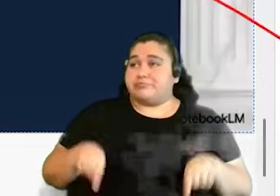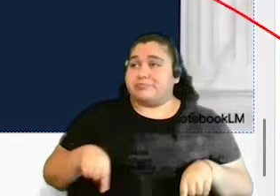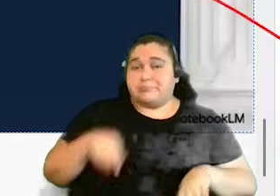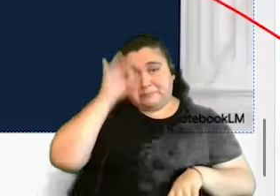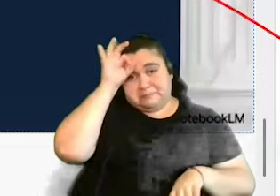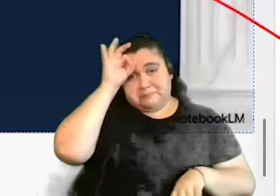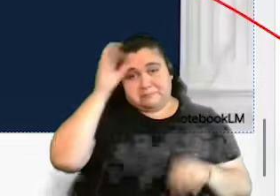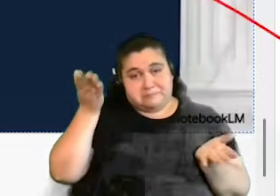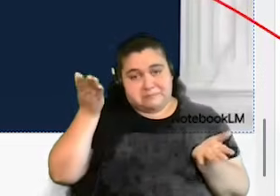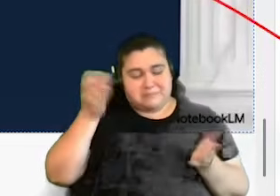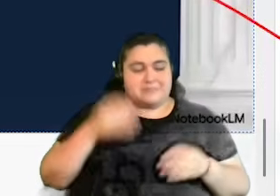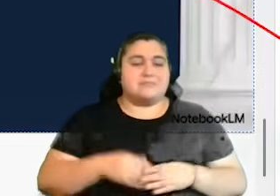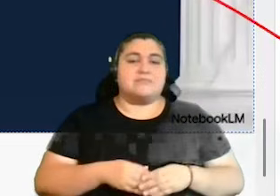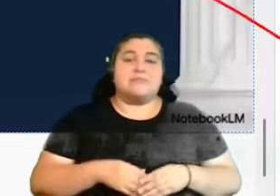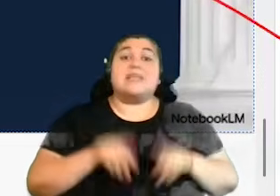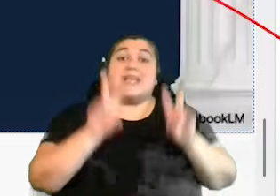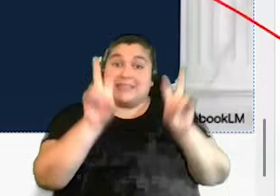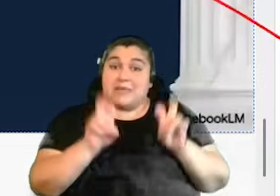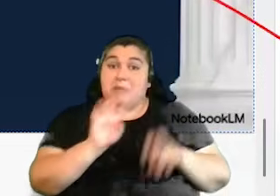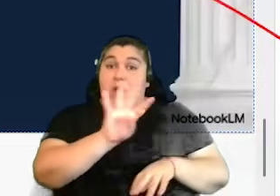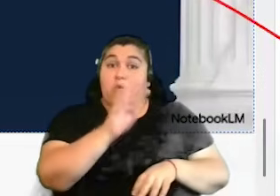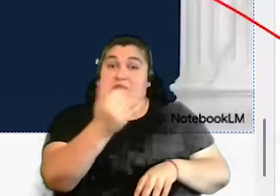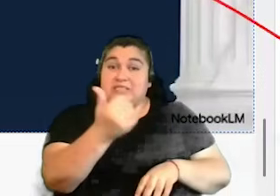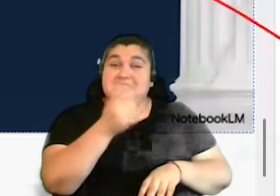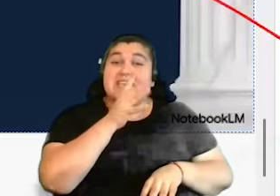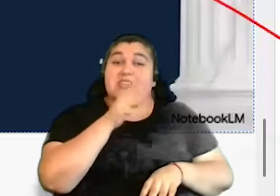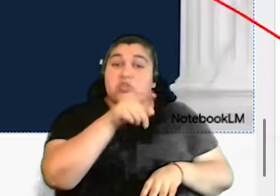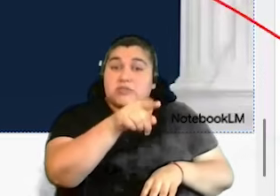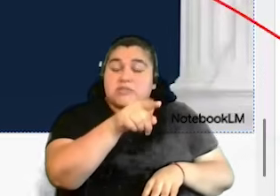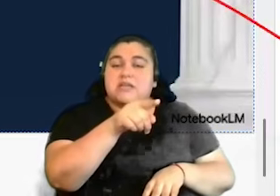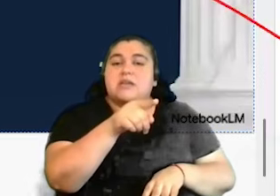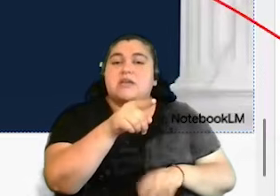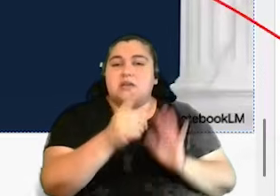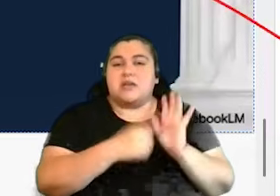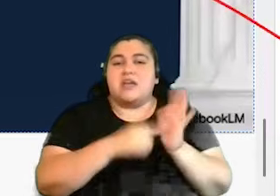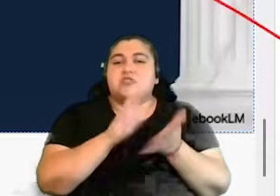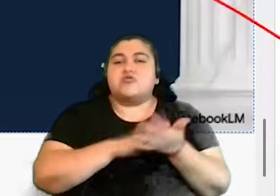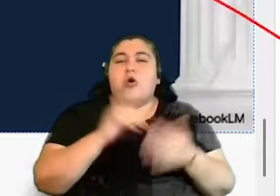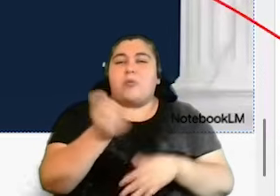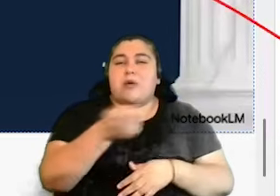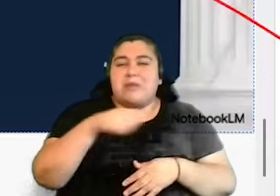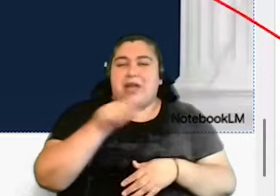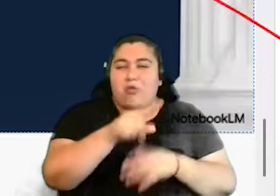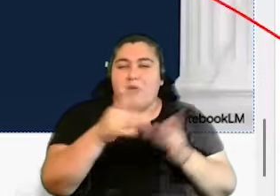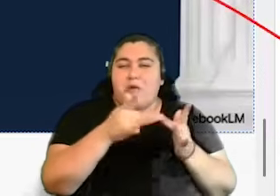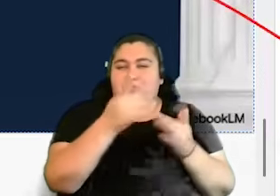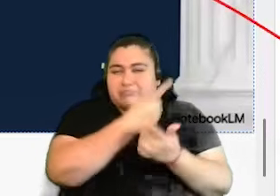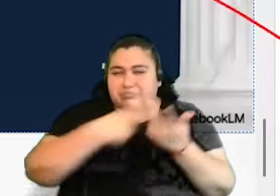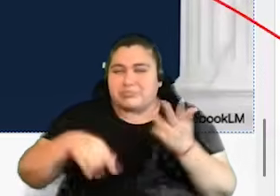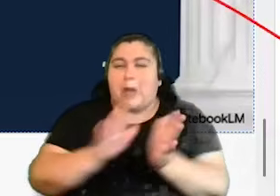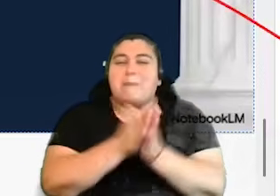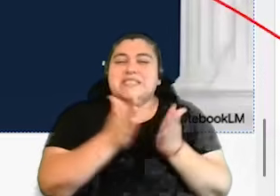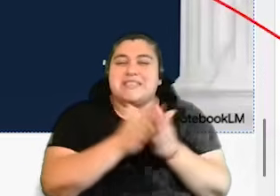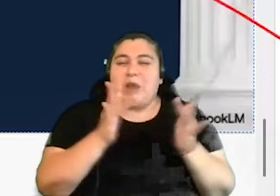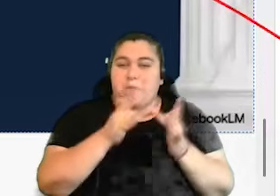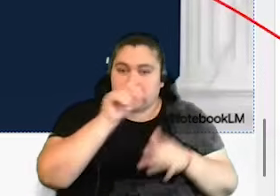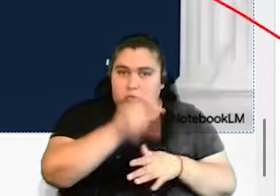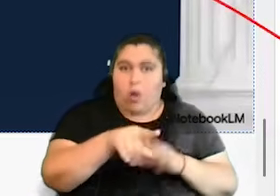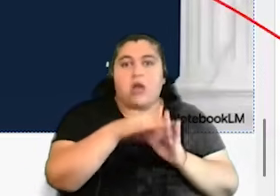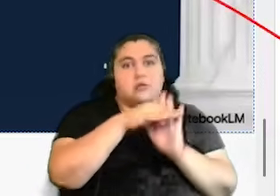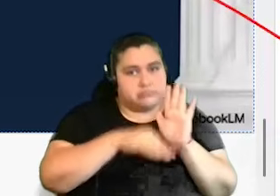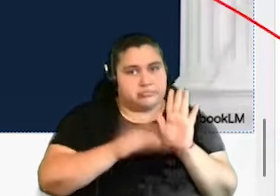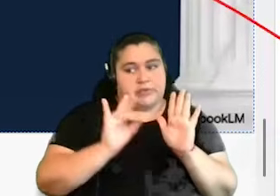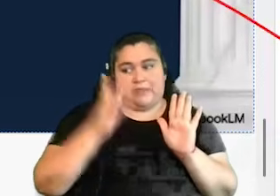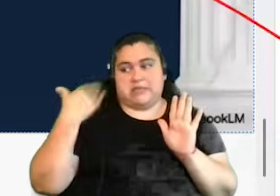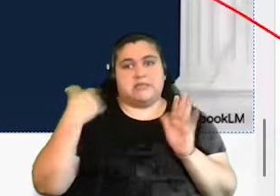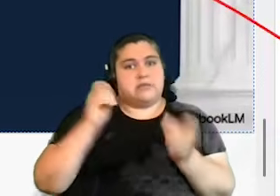bueno, respecto al tema de la 4614, que es la de billeteras virtuales, el título Sí. 1 y 2, hubo también una modificación en diciembre que lo